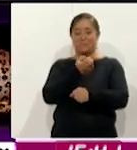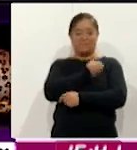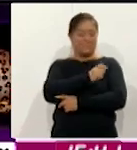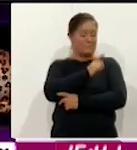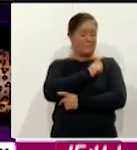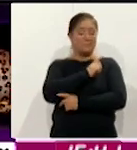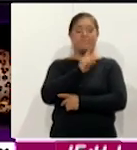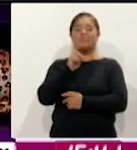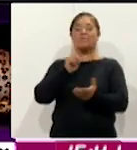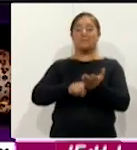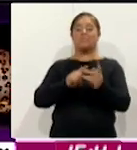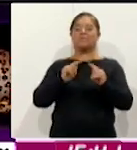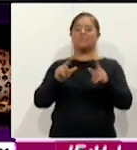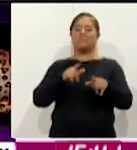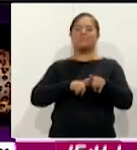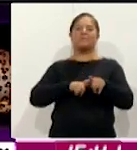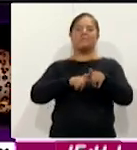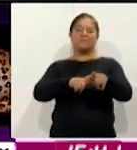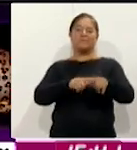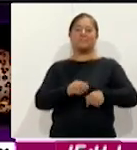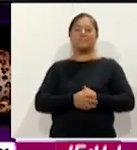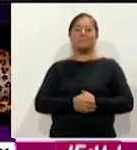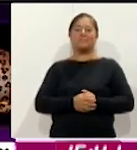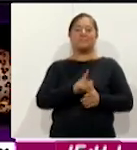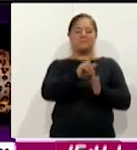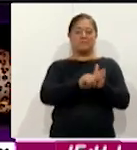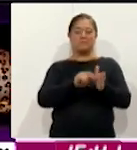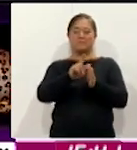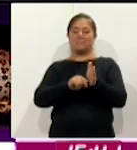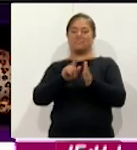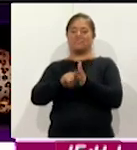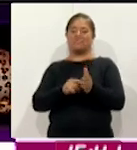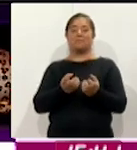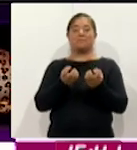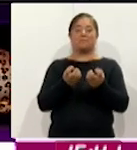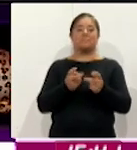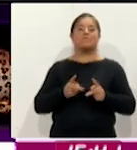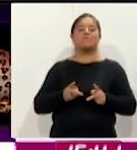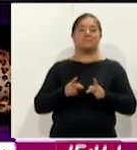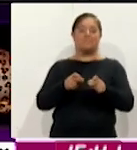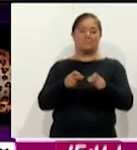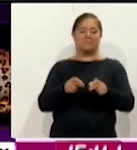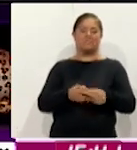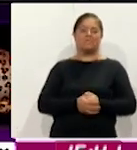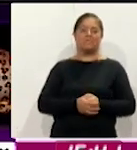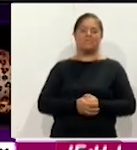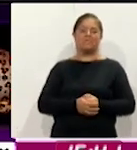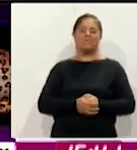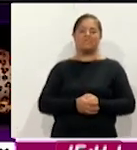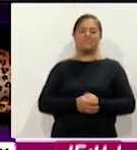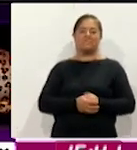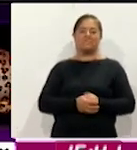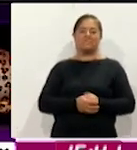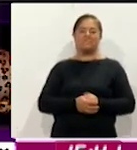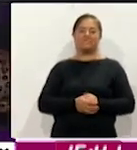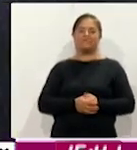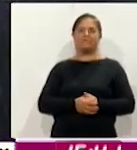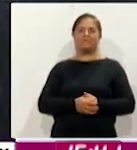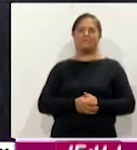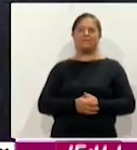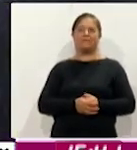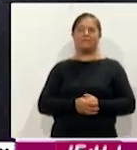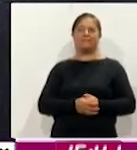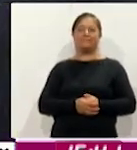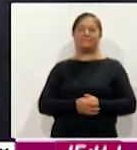estado continúa las jornadas mensuales de vasectomía sin bisturí. Vamos a ver esta información que seguro le va a interesar.